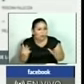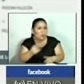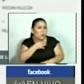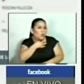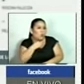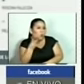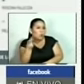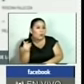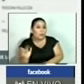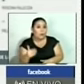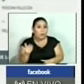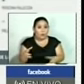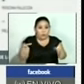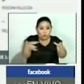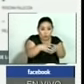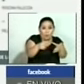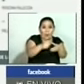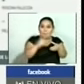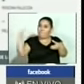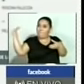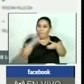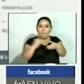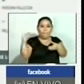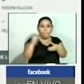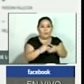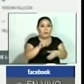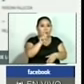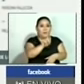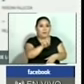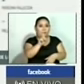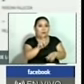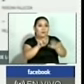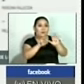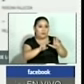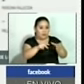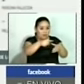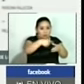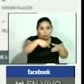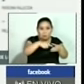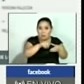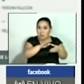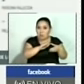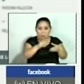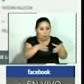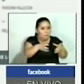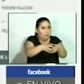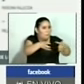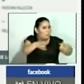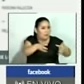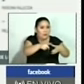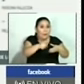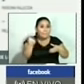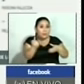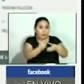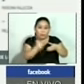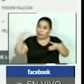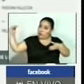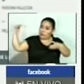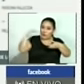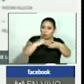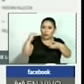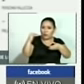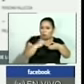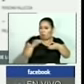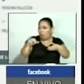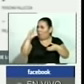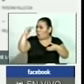número de casos importados se quedó estancado en 117 desde hace varios días, es decir, ya no hubo más casos de personas que vinieron a El Salvador